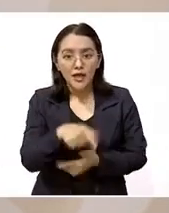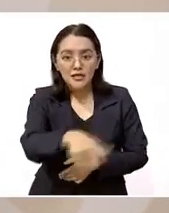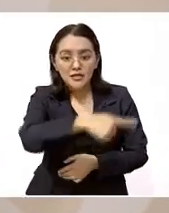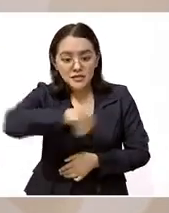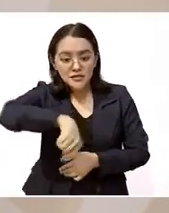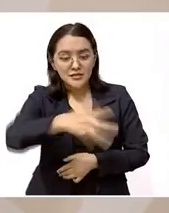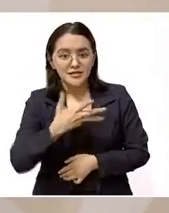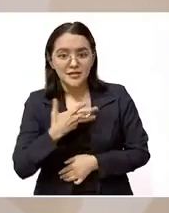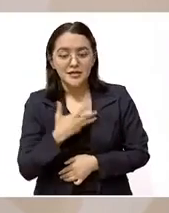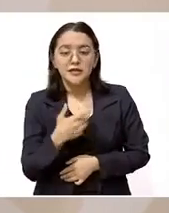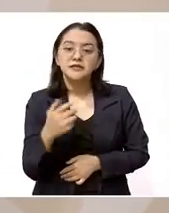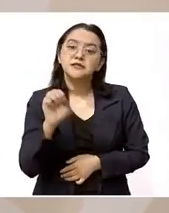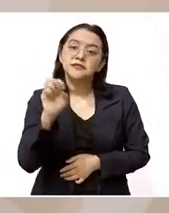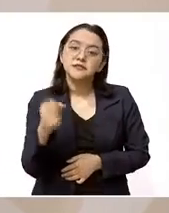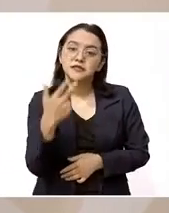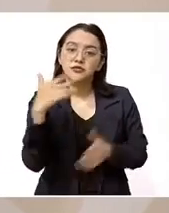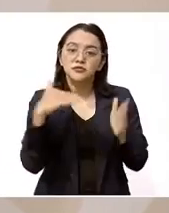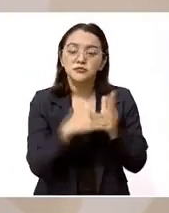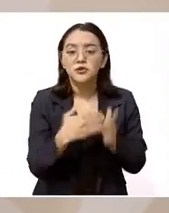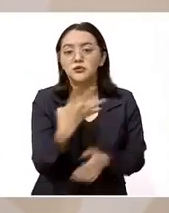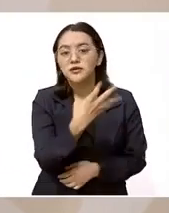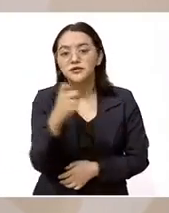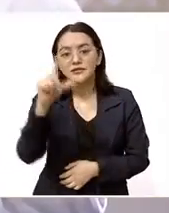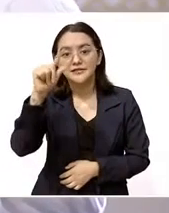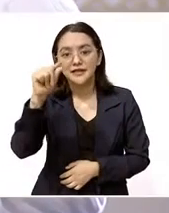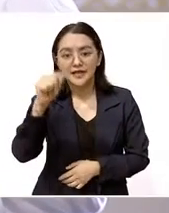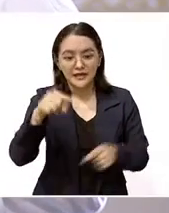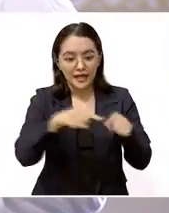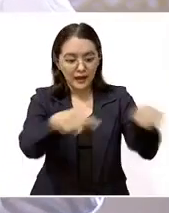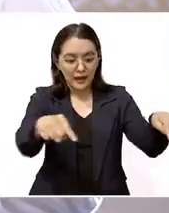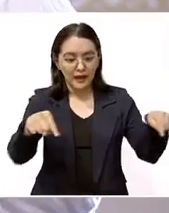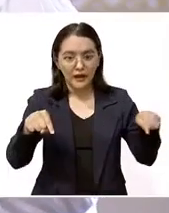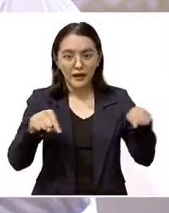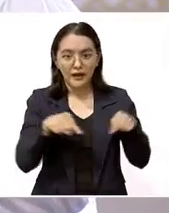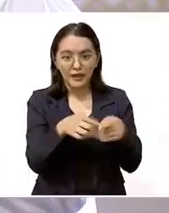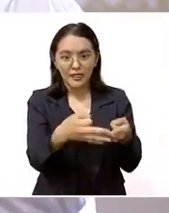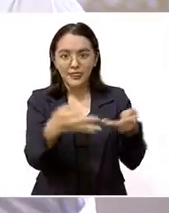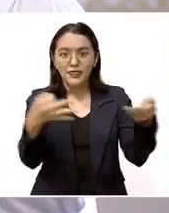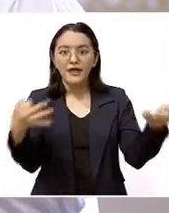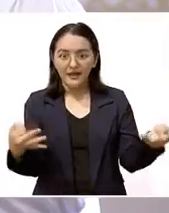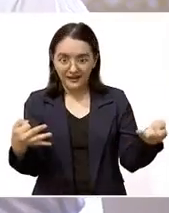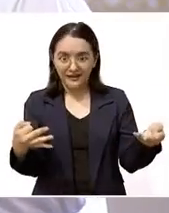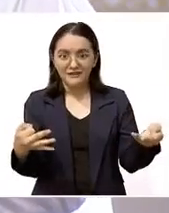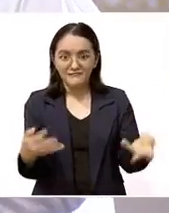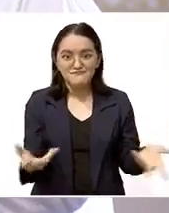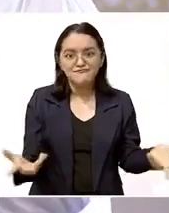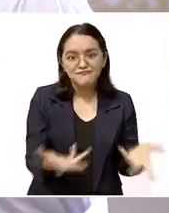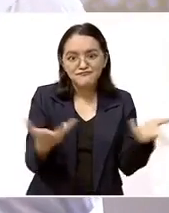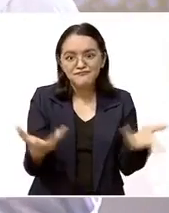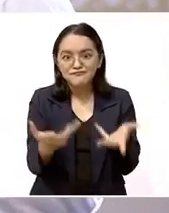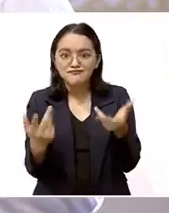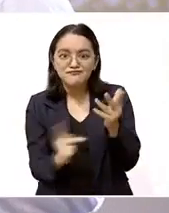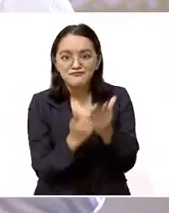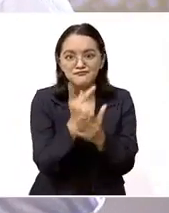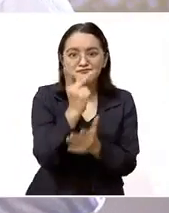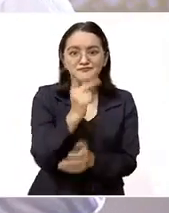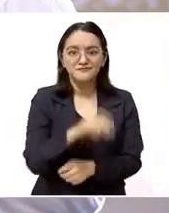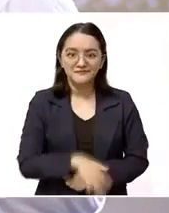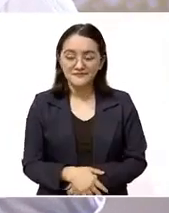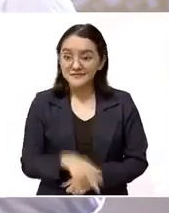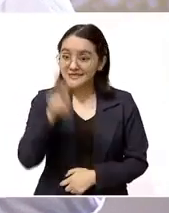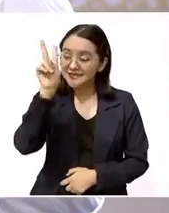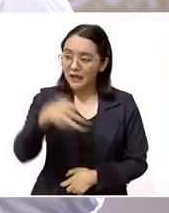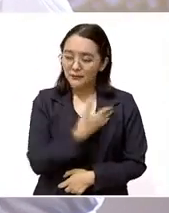68,460 hectáreas de parcelas productivas. Estimado presidente, cuente con el campo